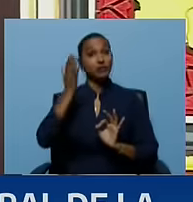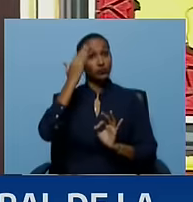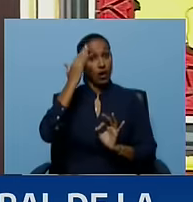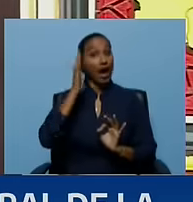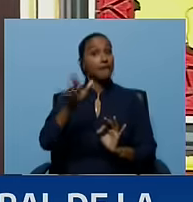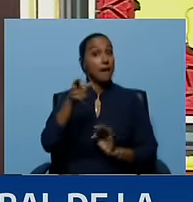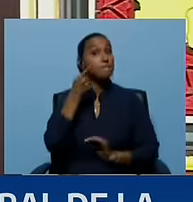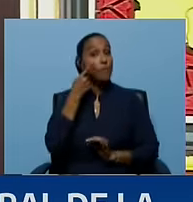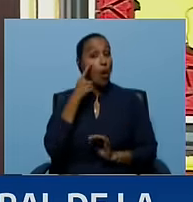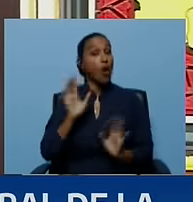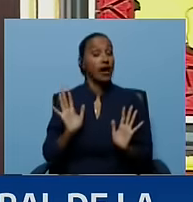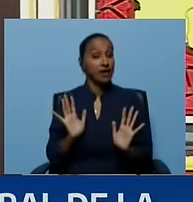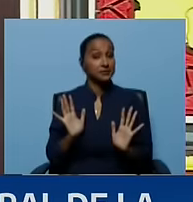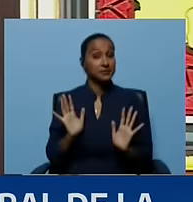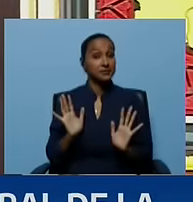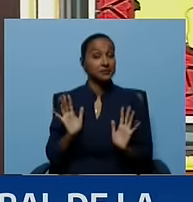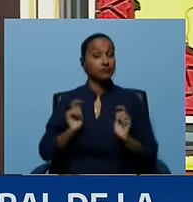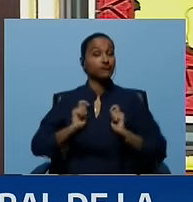pues.